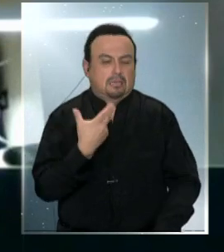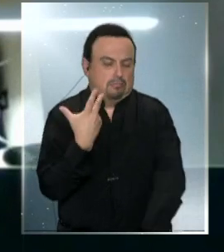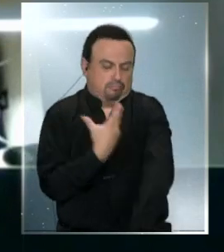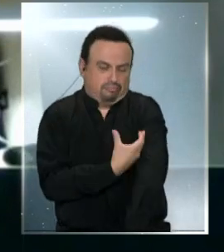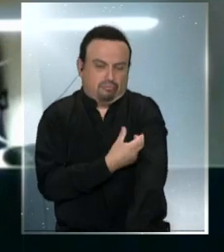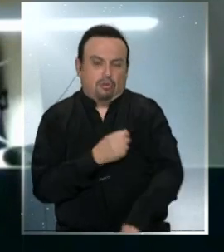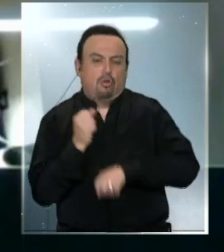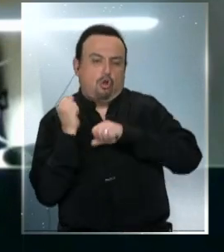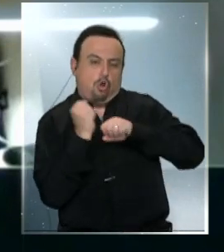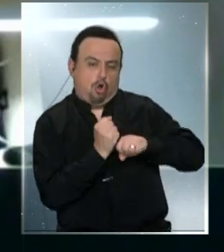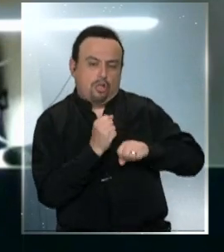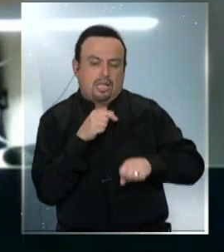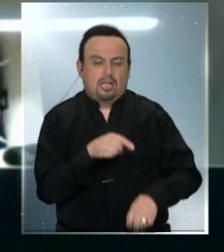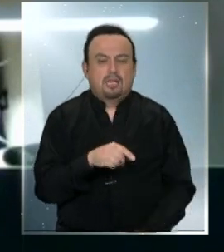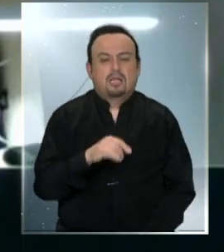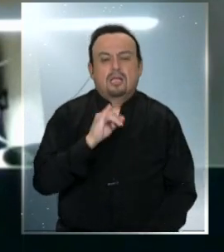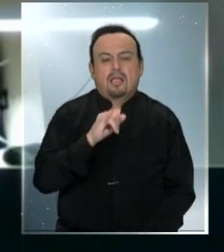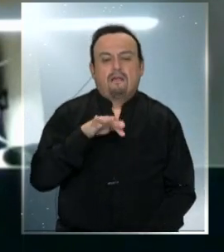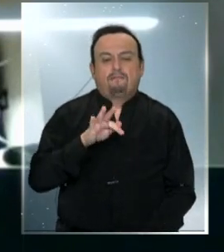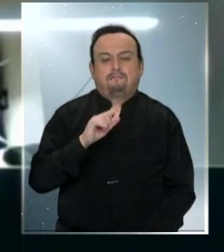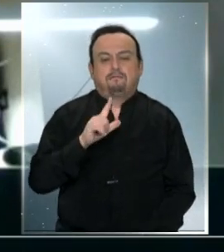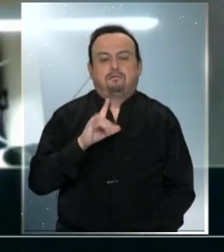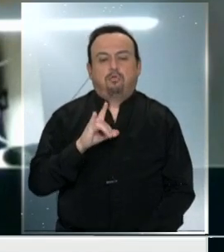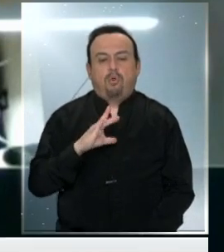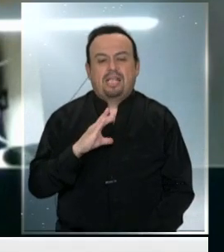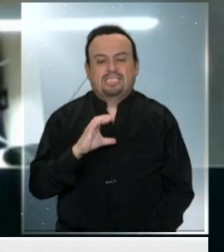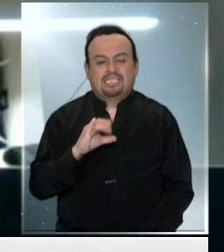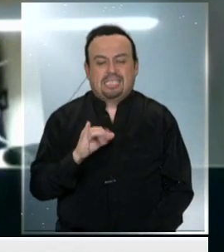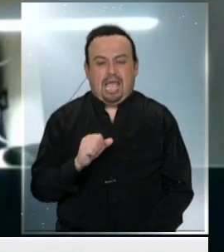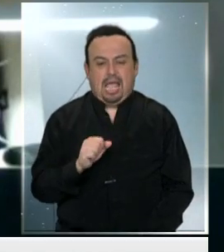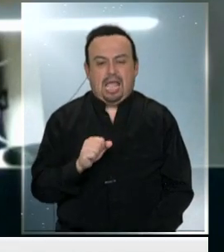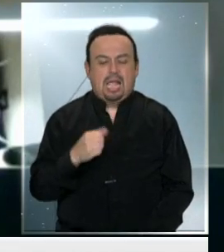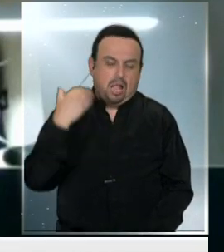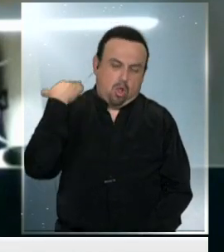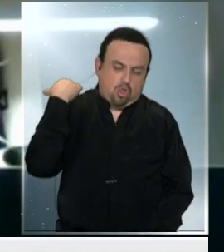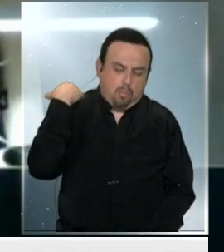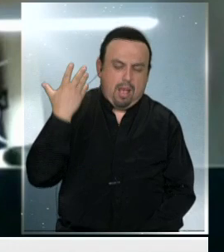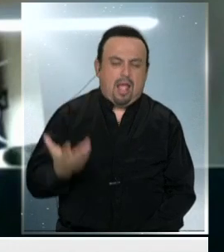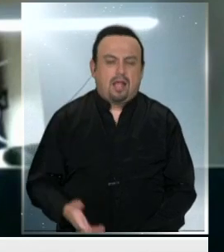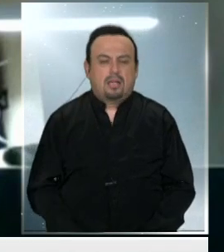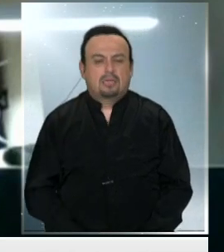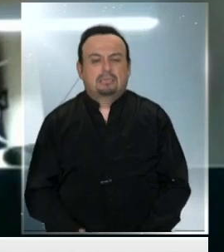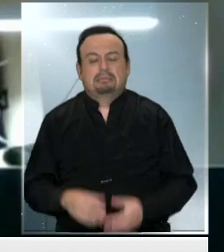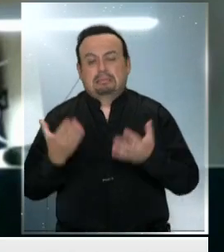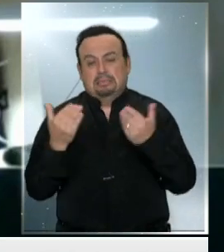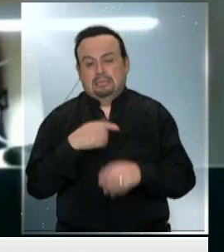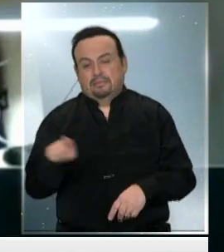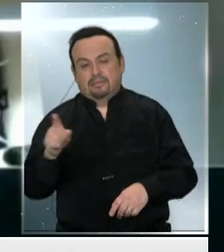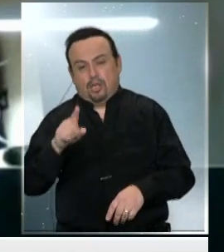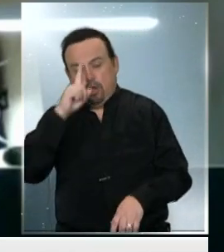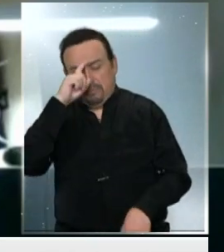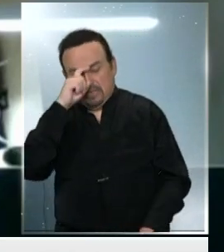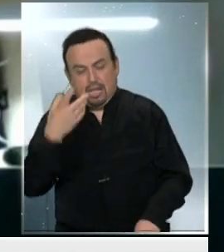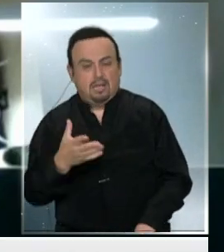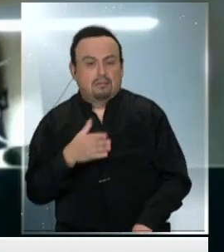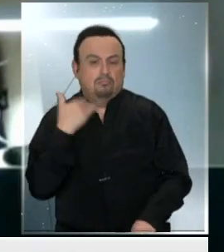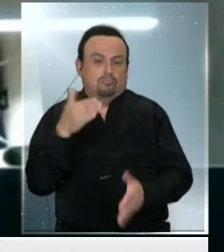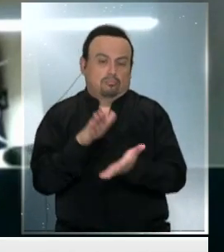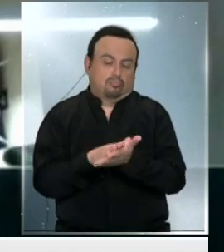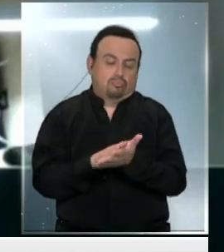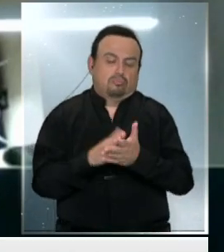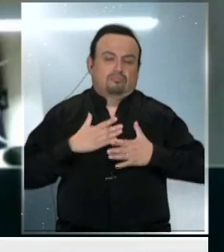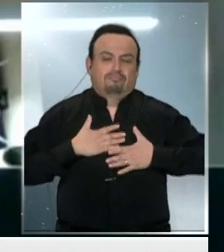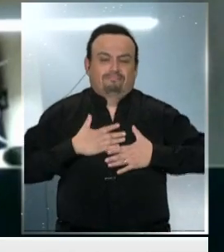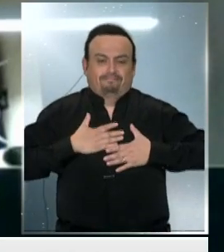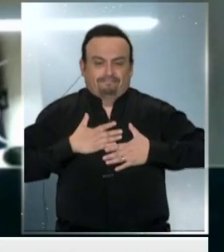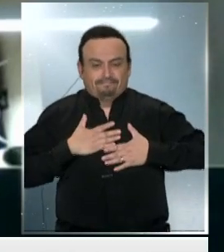Ese es el virus que más se puede complicar con mayor frecuencia a neumonias o requiere hospitalización y una causa de mortalidad importante, sobre